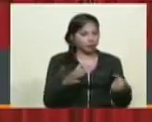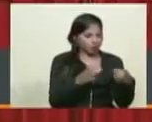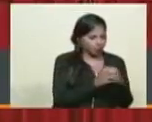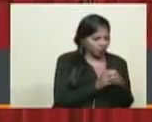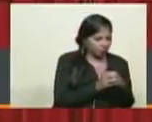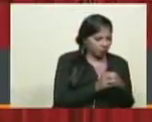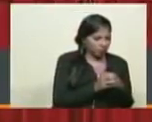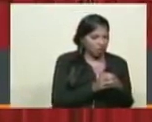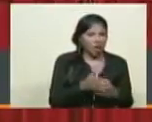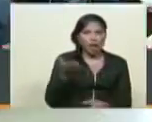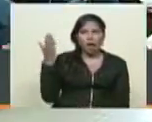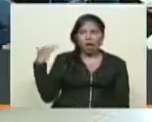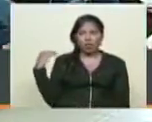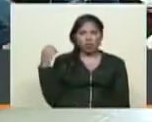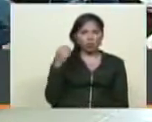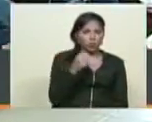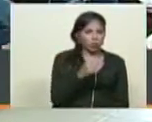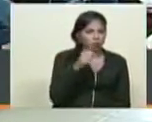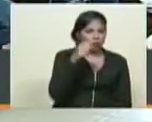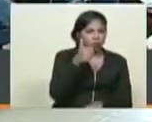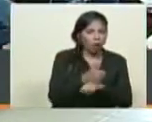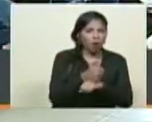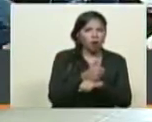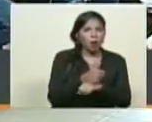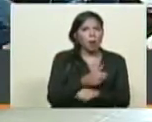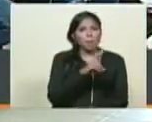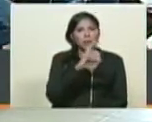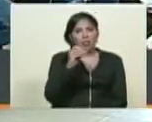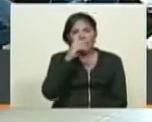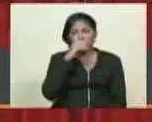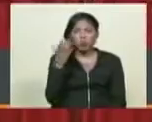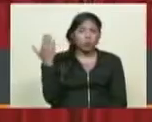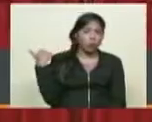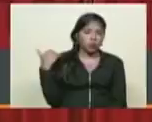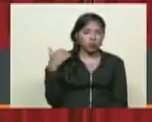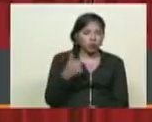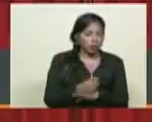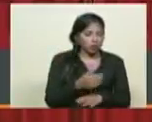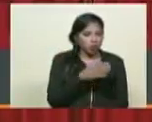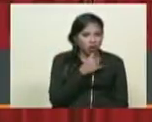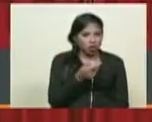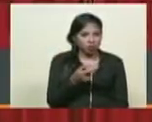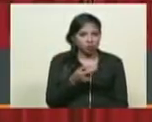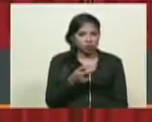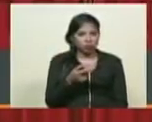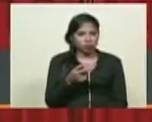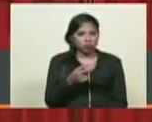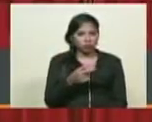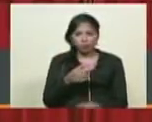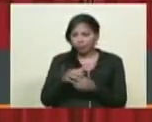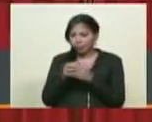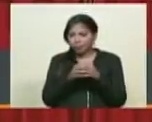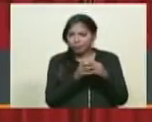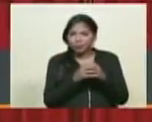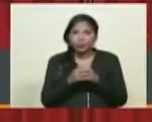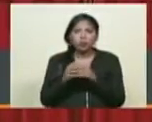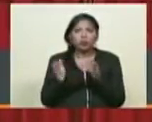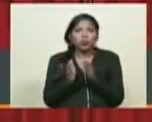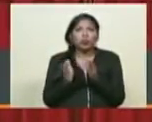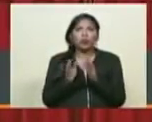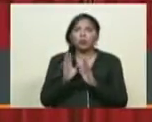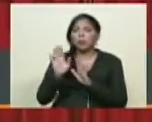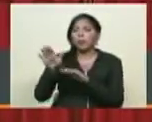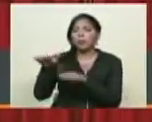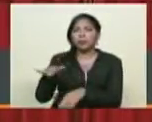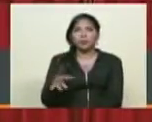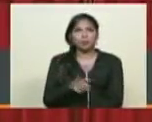aquí hace 20 años y robó como un loco porque tú no tengas, y ahora terminen apoyándolo. Eso sí es triste. Desde que